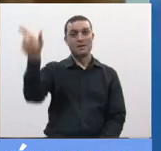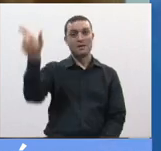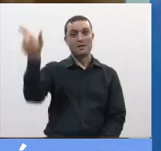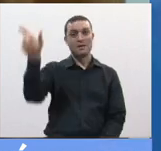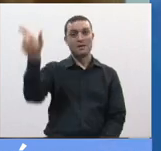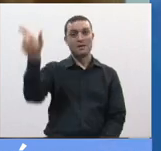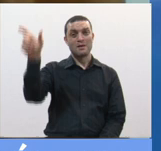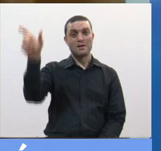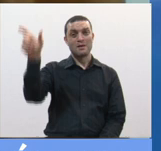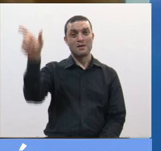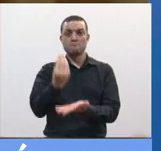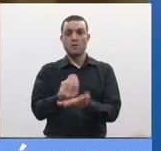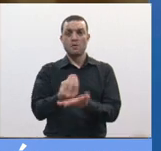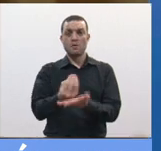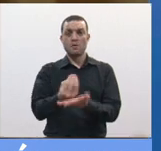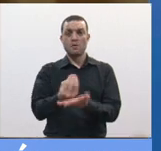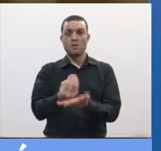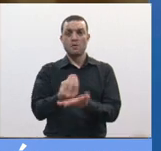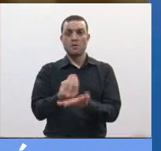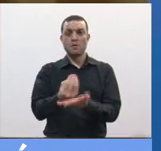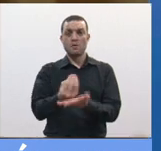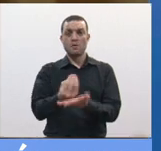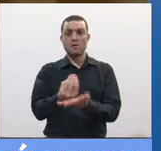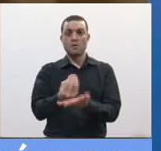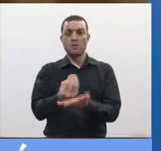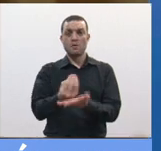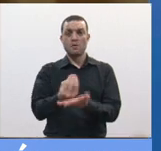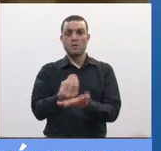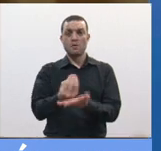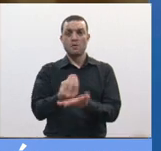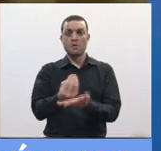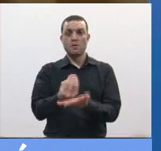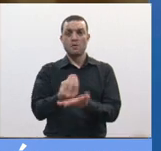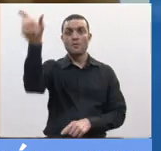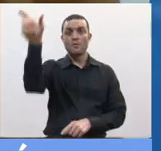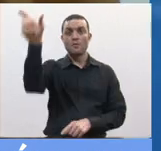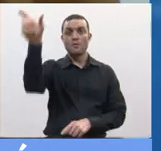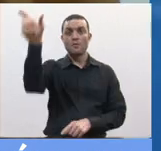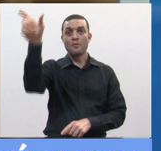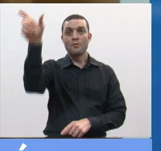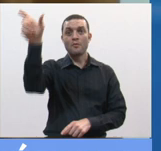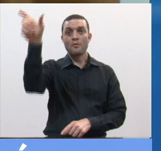Justicialista. Y bueno, tuvo esa respuesta que para mí fue impecable realmente.